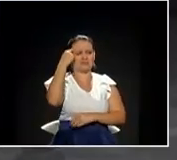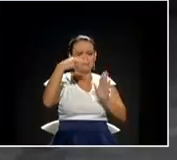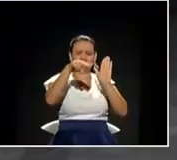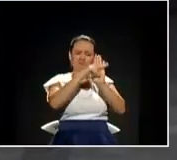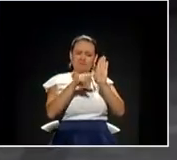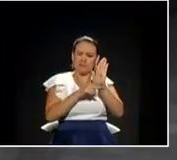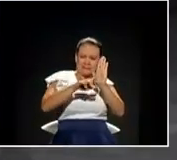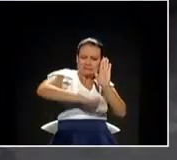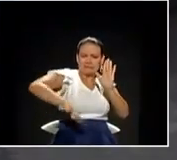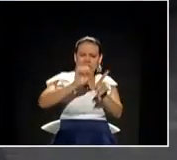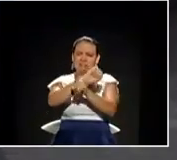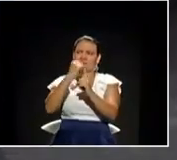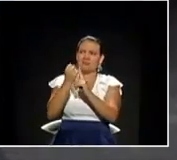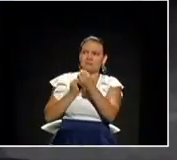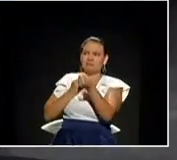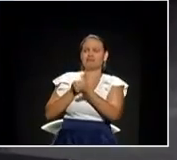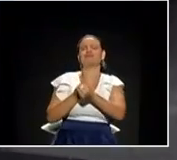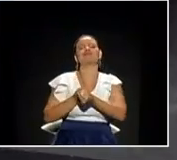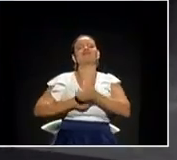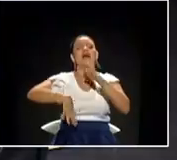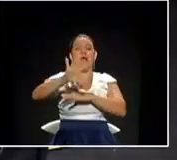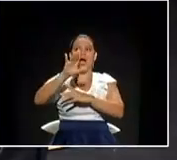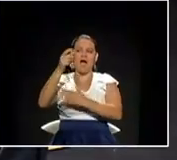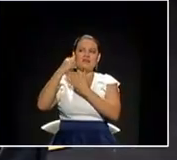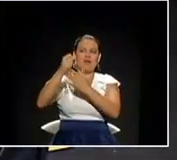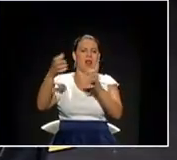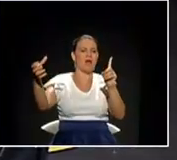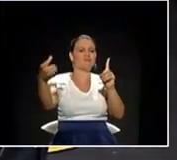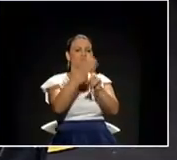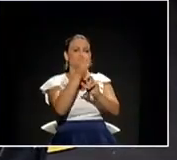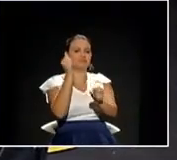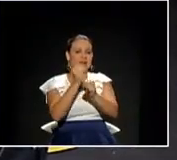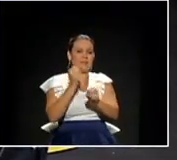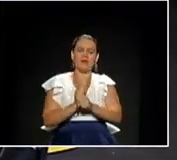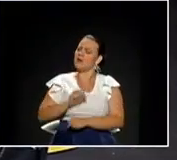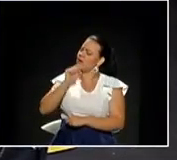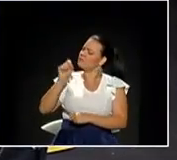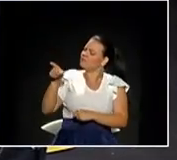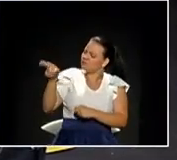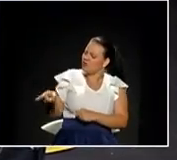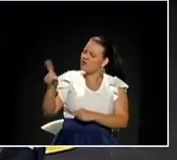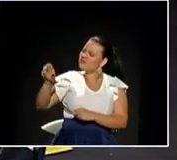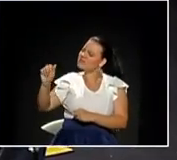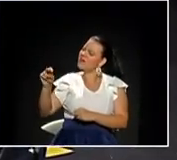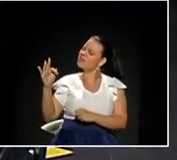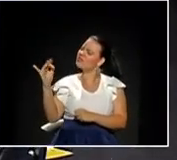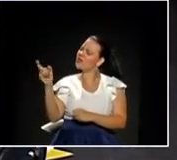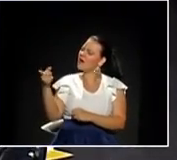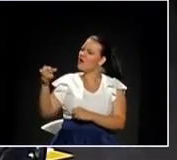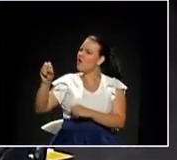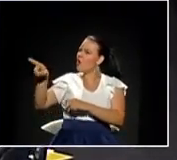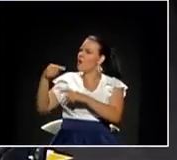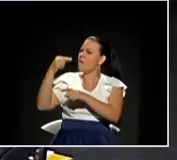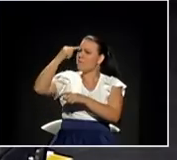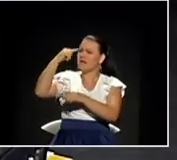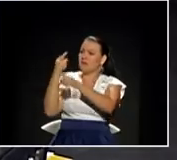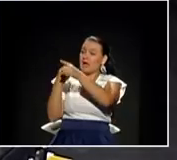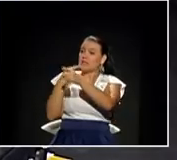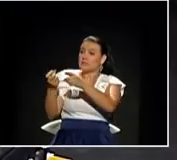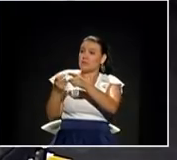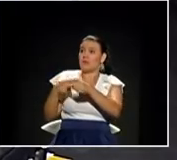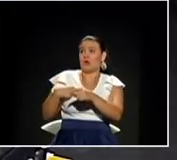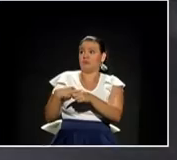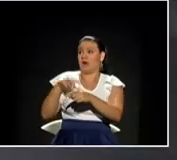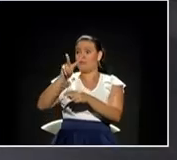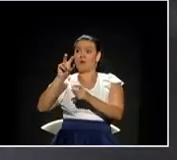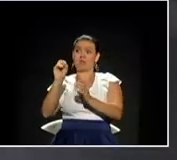qué haría usted de santiago en el tema de empleo para los venezolanos y para que nos paguen 20 mil pesos y le quiten un empleo a un colombiano